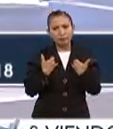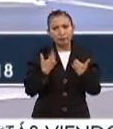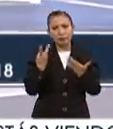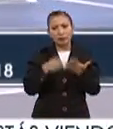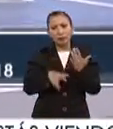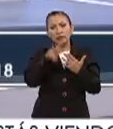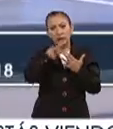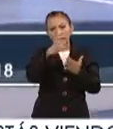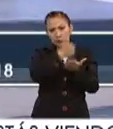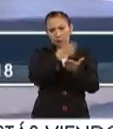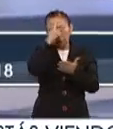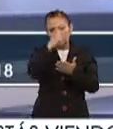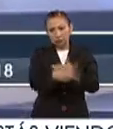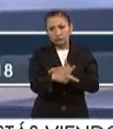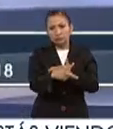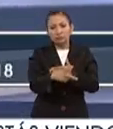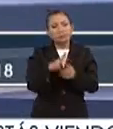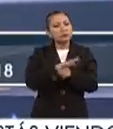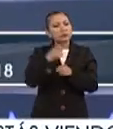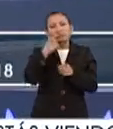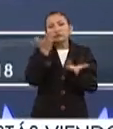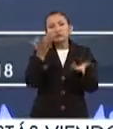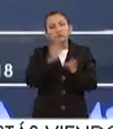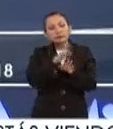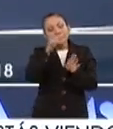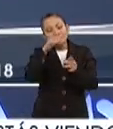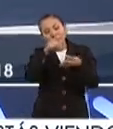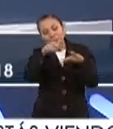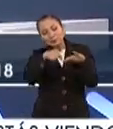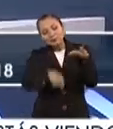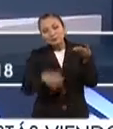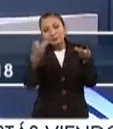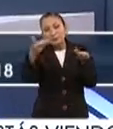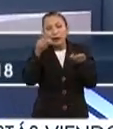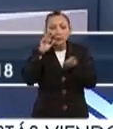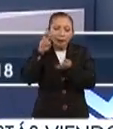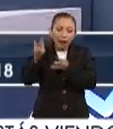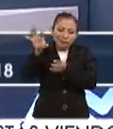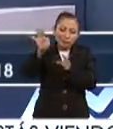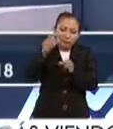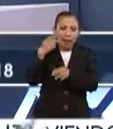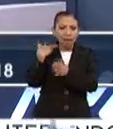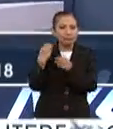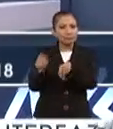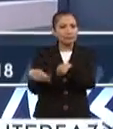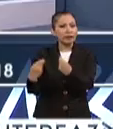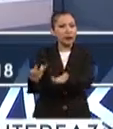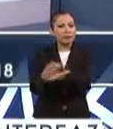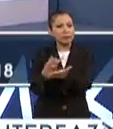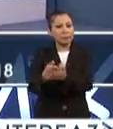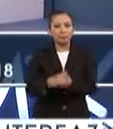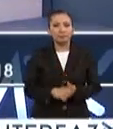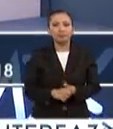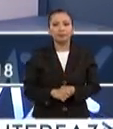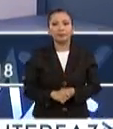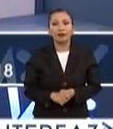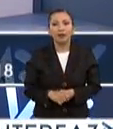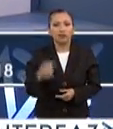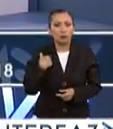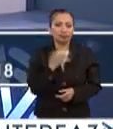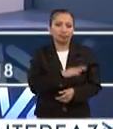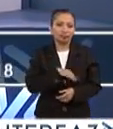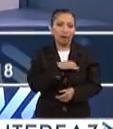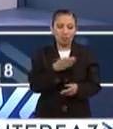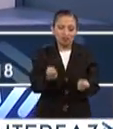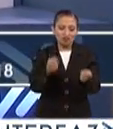Juventud 2018 en la Ciudad de México, ¿cuáles fueron los principales aspectos que consideraron para entregártelo? Bueno, yo estuve muy